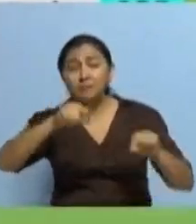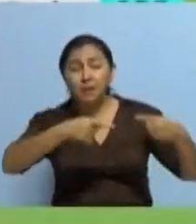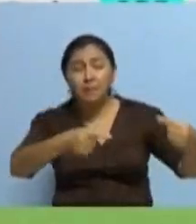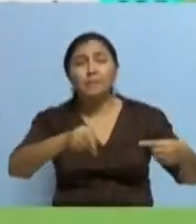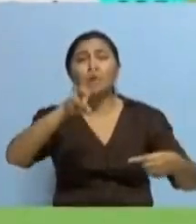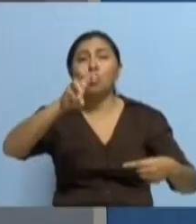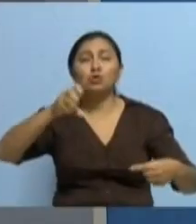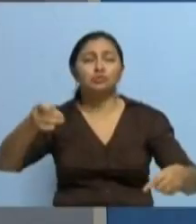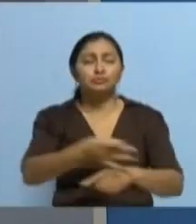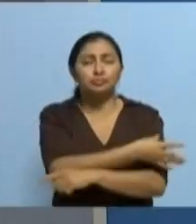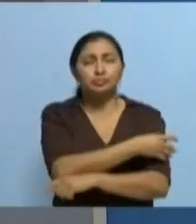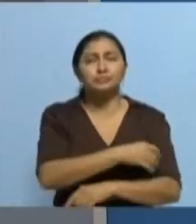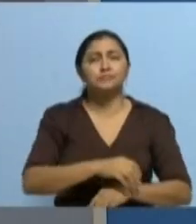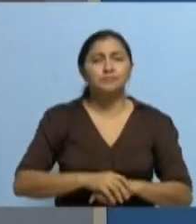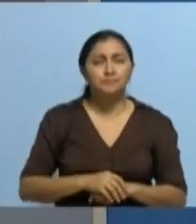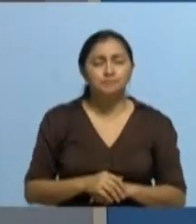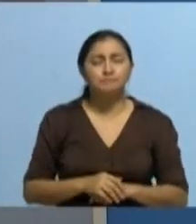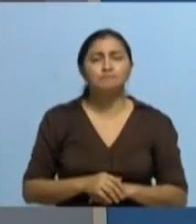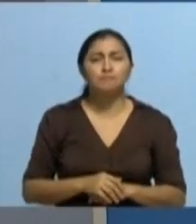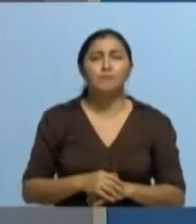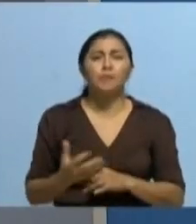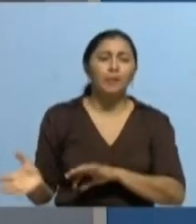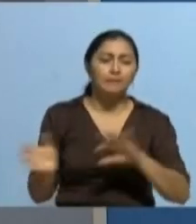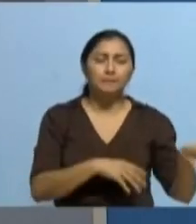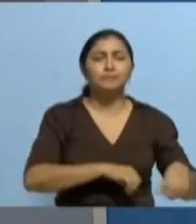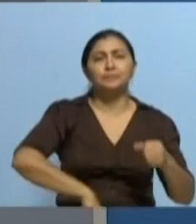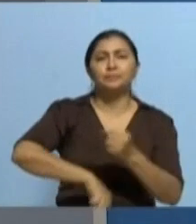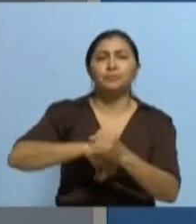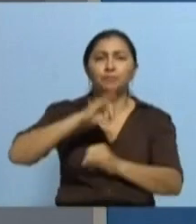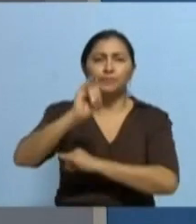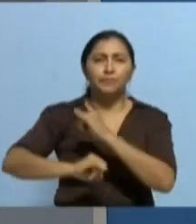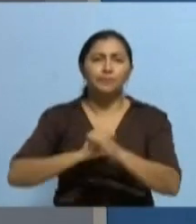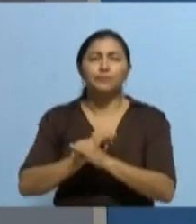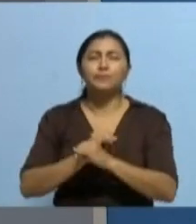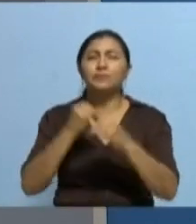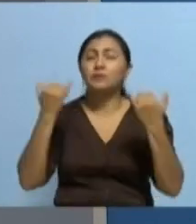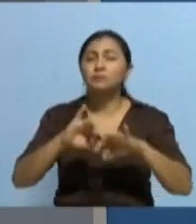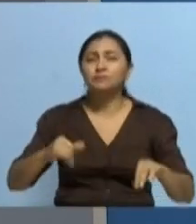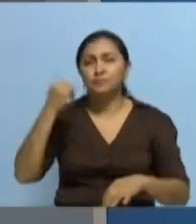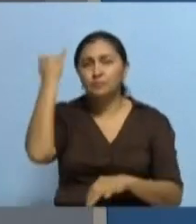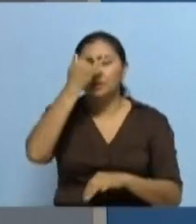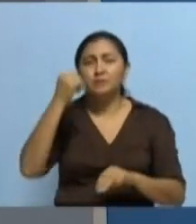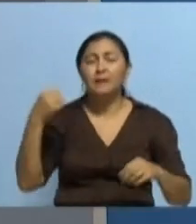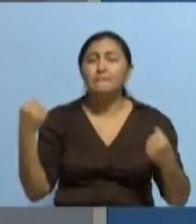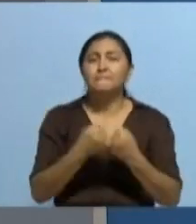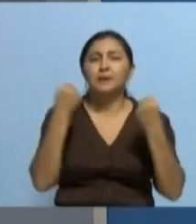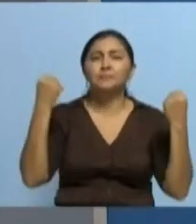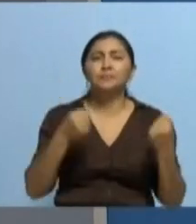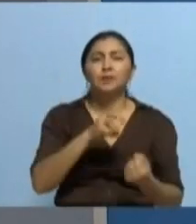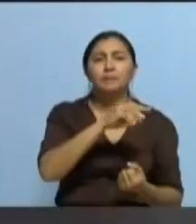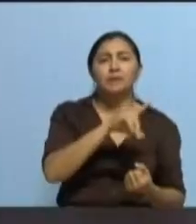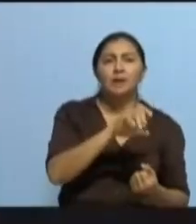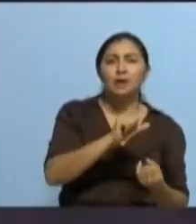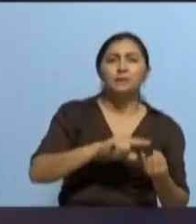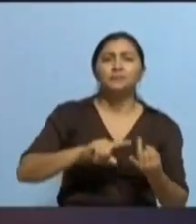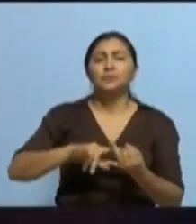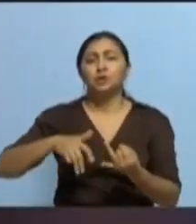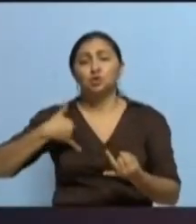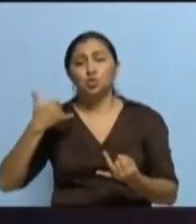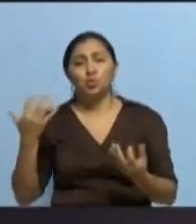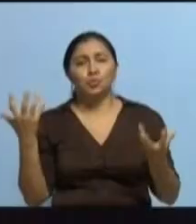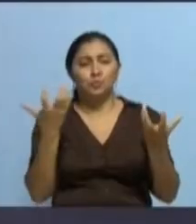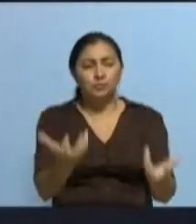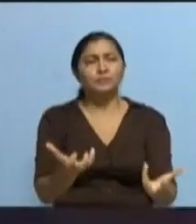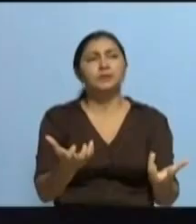Once Caldas. Vamos ahora con el fútbol internacional, semifinal de la Copa Italia, choque de ida entre el Milán y la Juventus en el